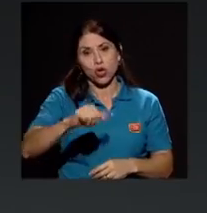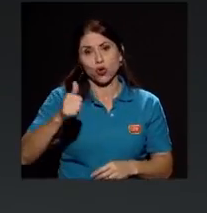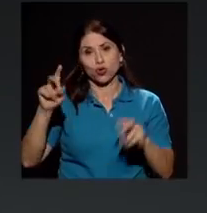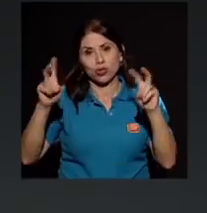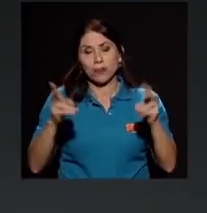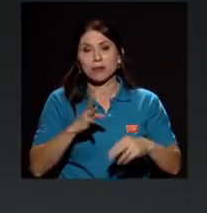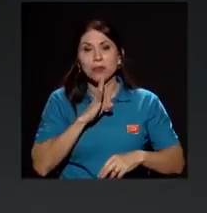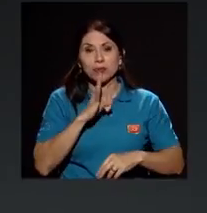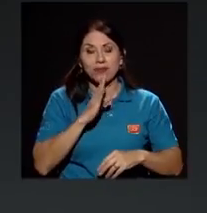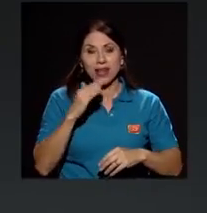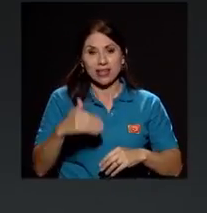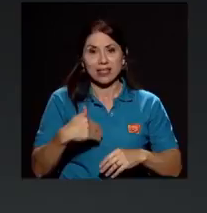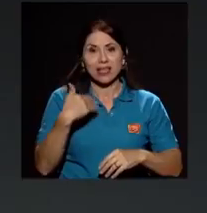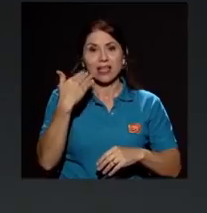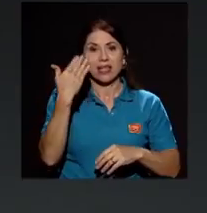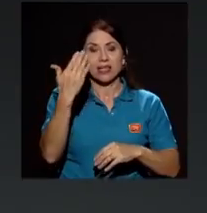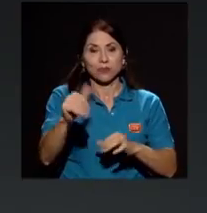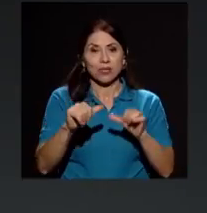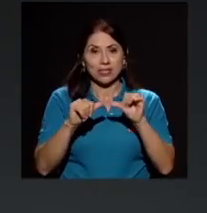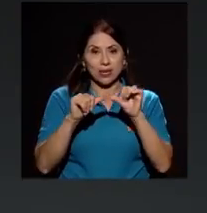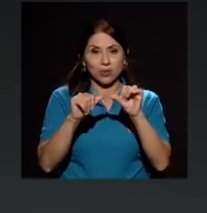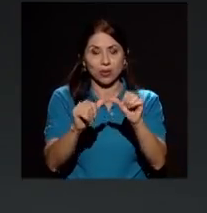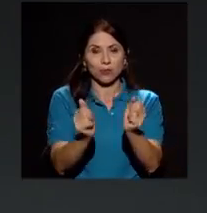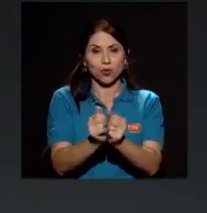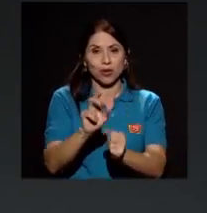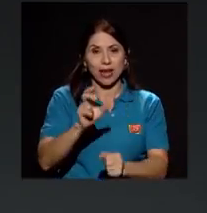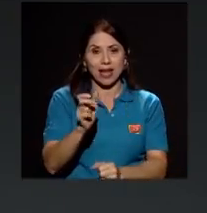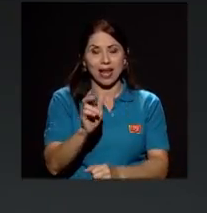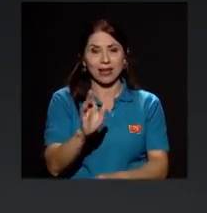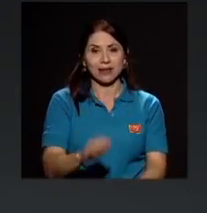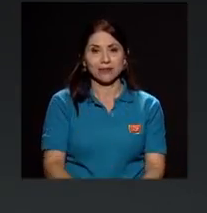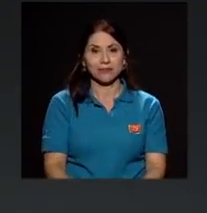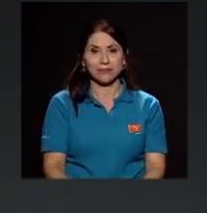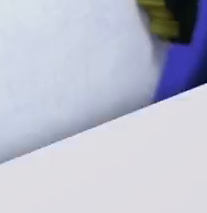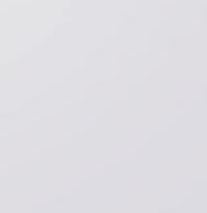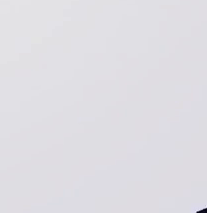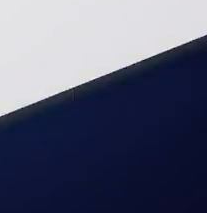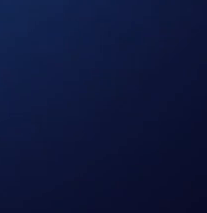temas una vez que el canal nos invite a regresar regresamos